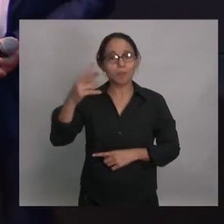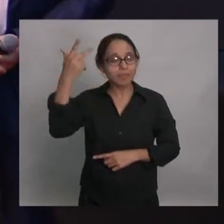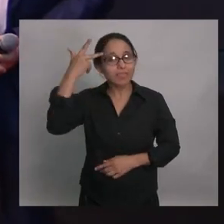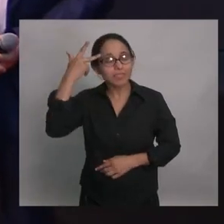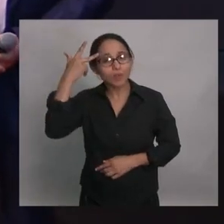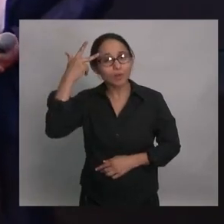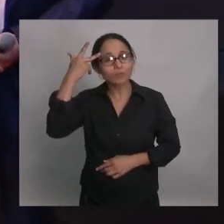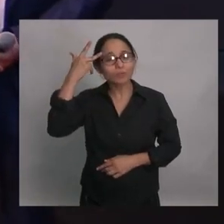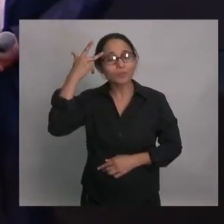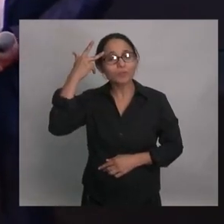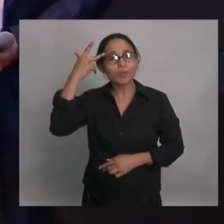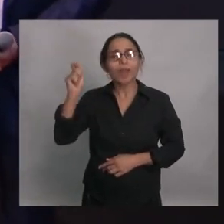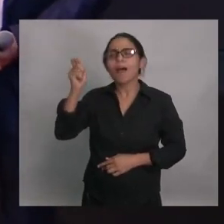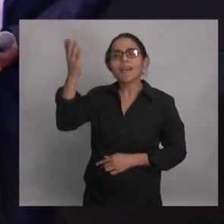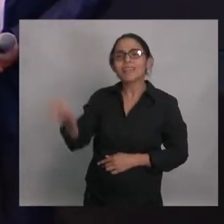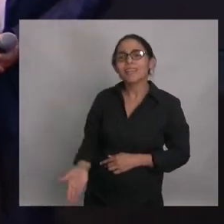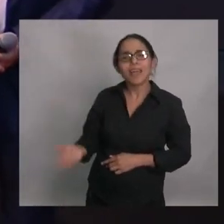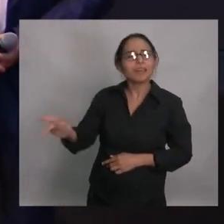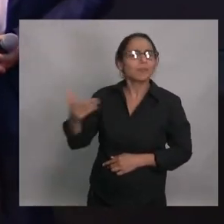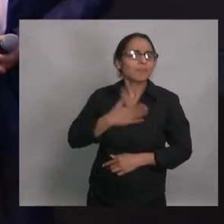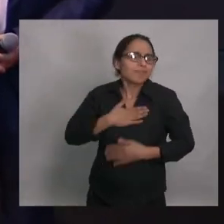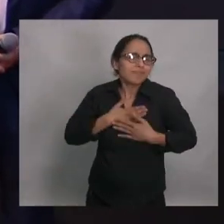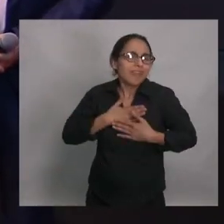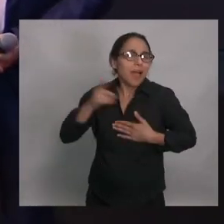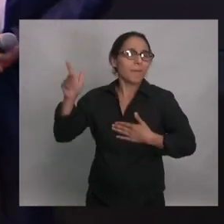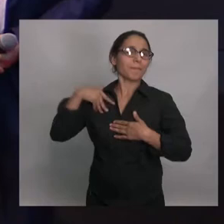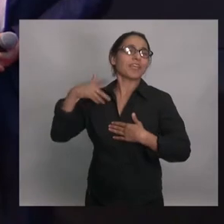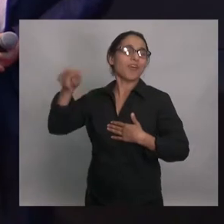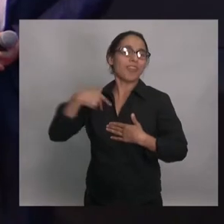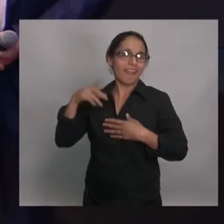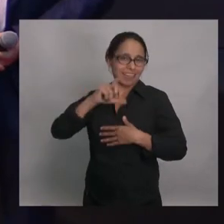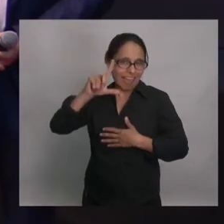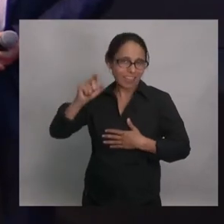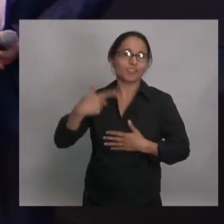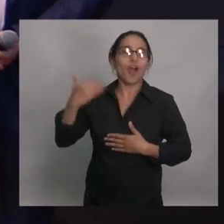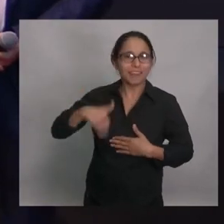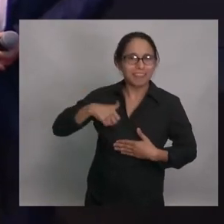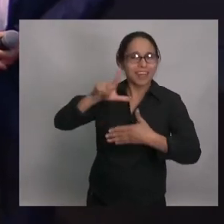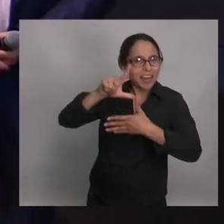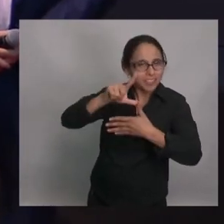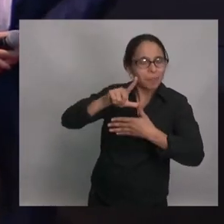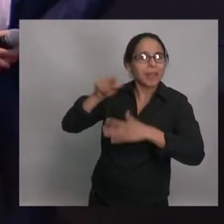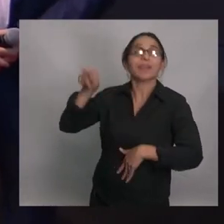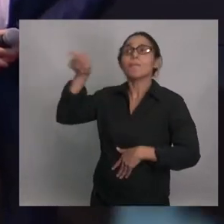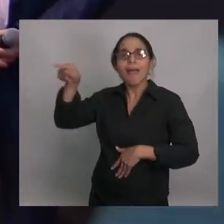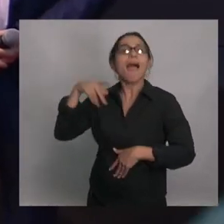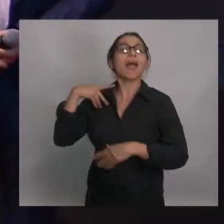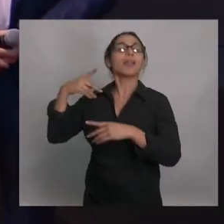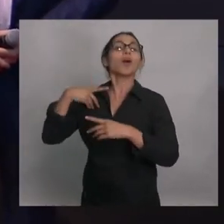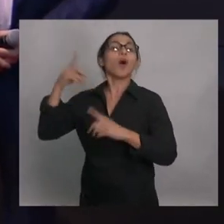es a un querido amigo de clacso de la argentina y de américa latina profesor de la universidad complutense